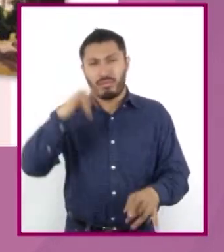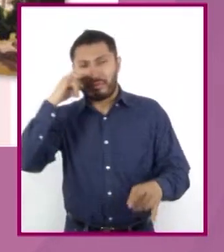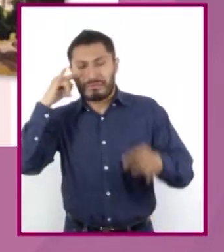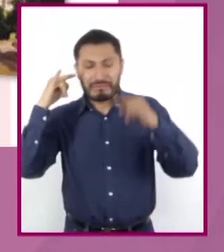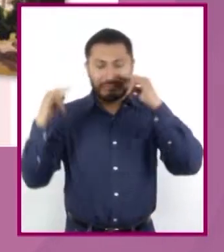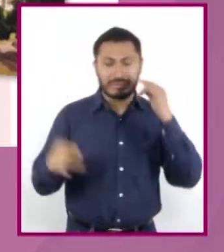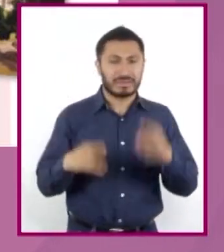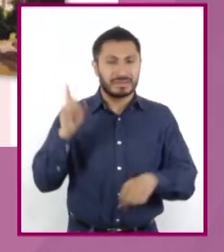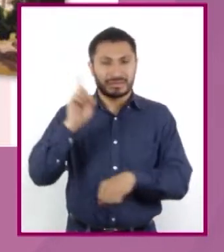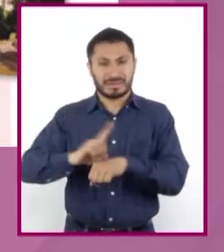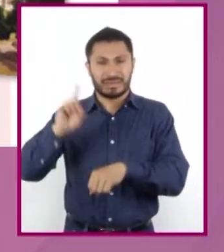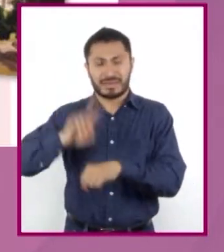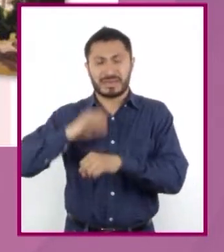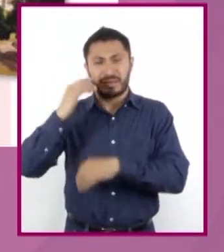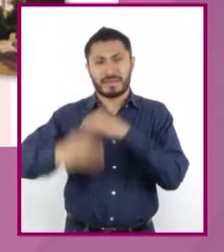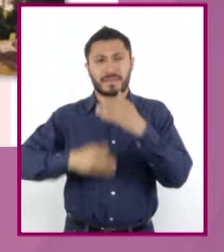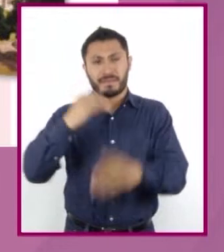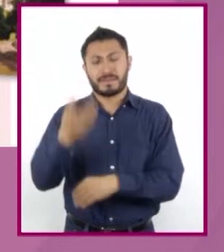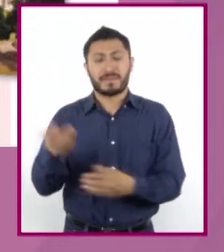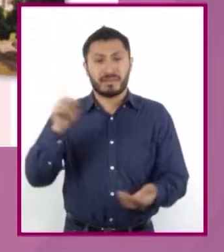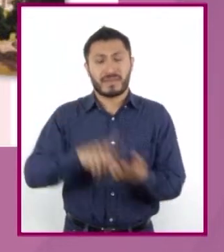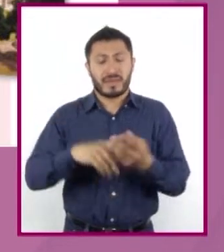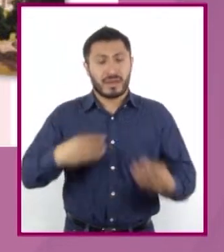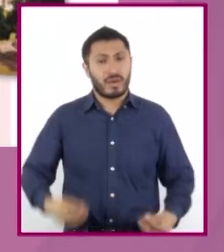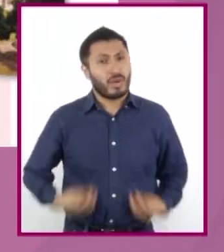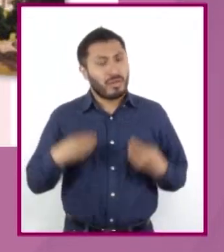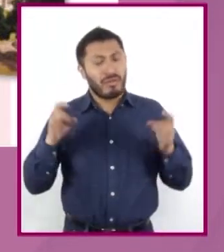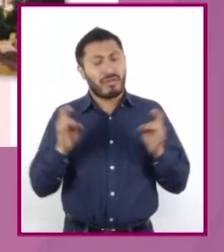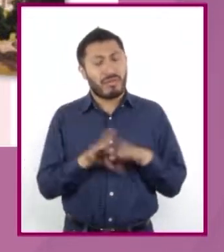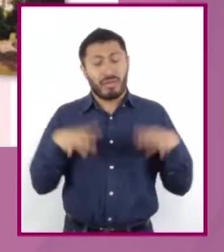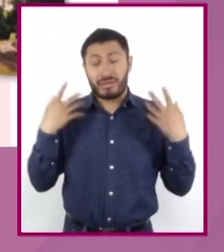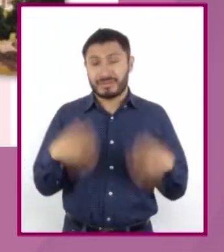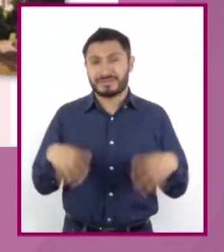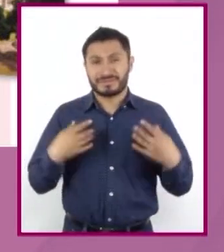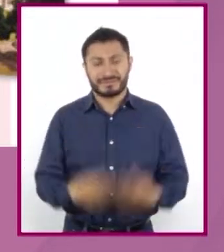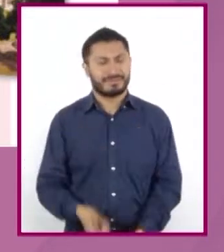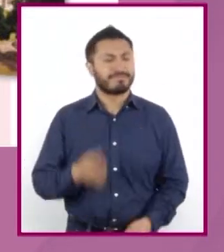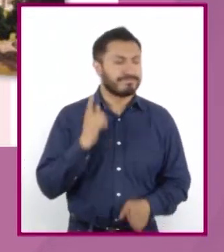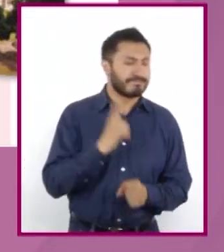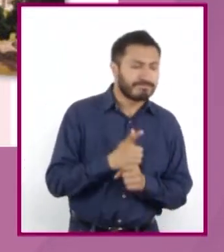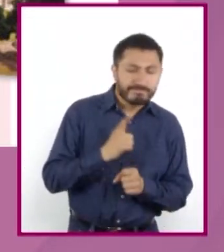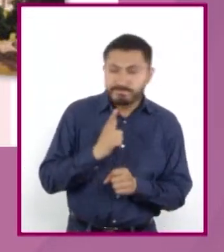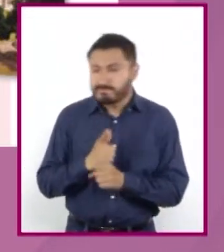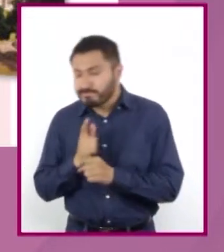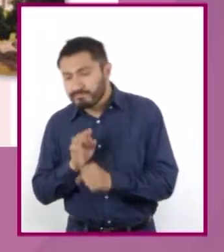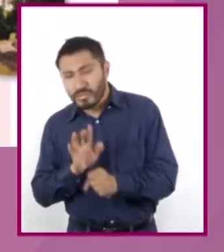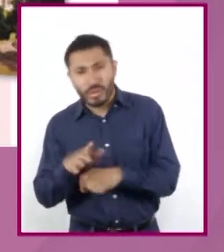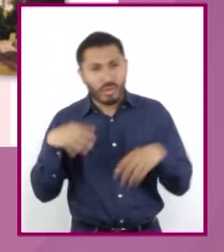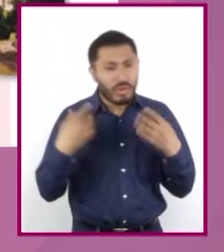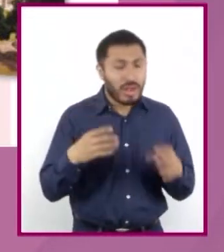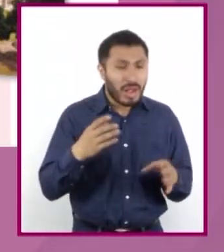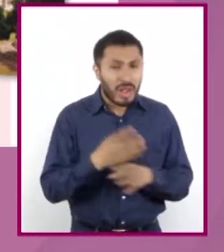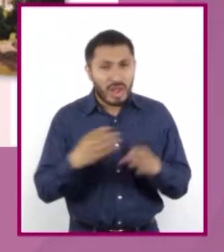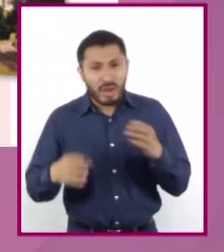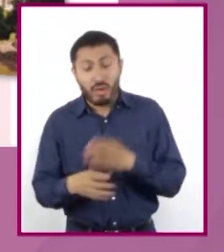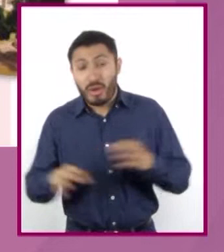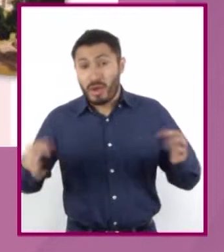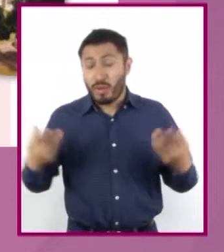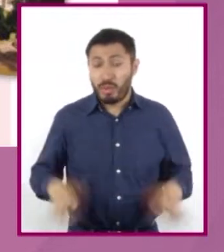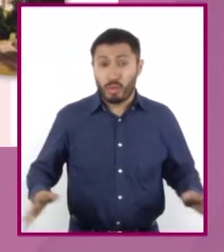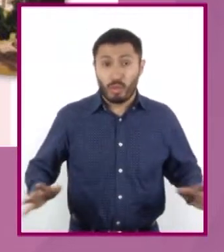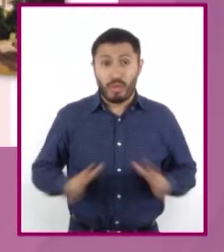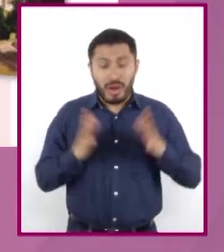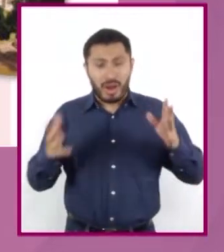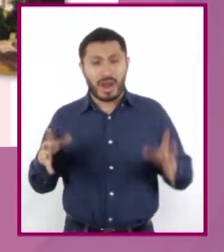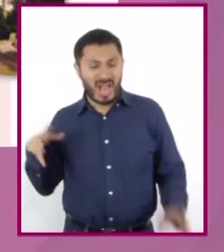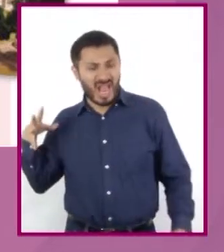días provoca en nuestras vidas. Analizamos los impactos formidables que provocan las conquistas, las revoluciones y